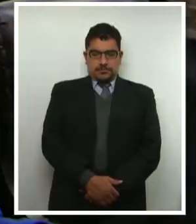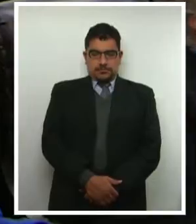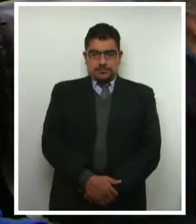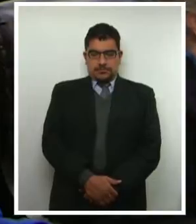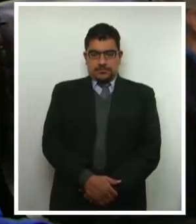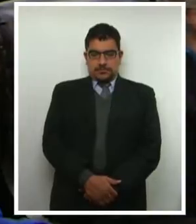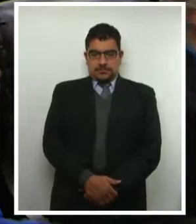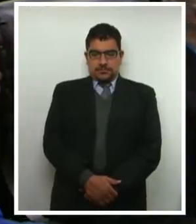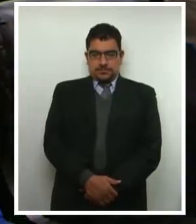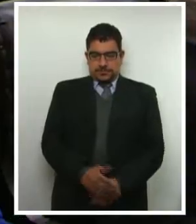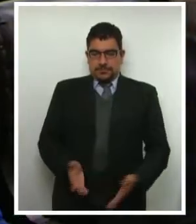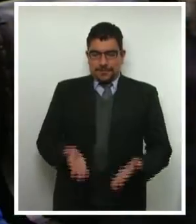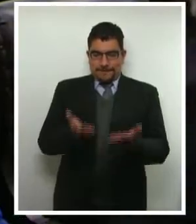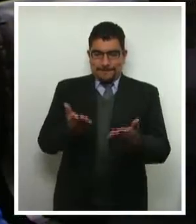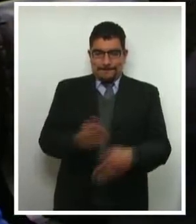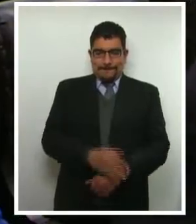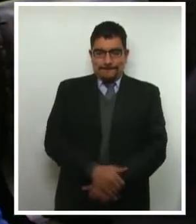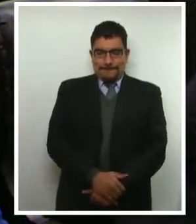Adelante.